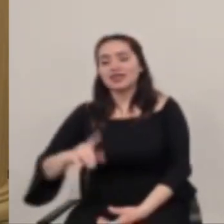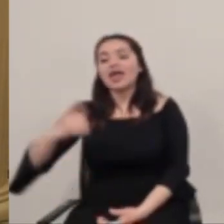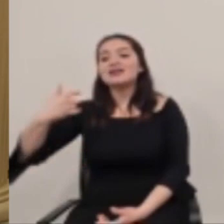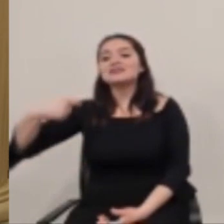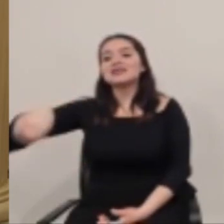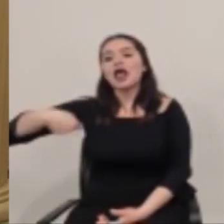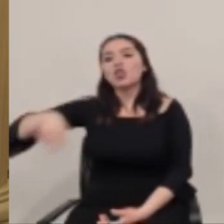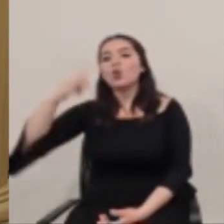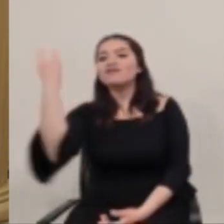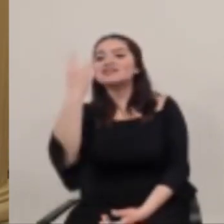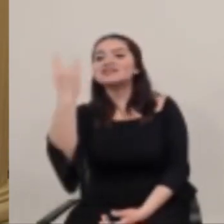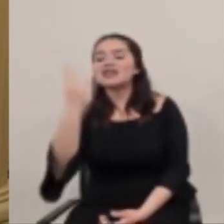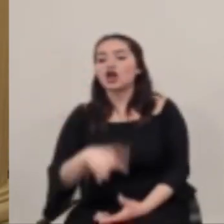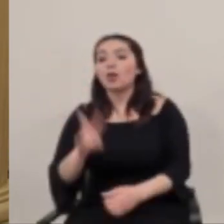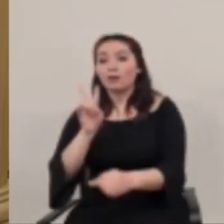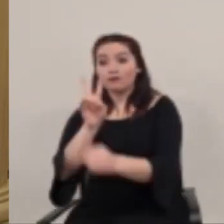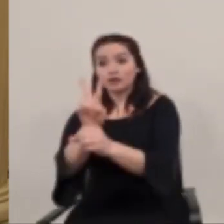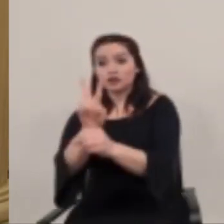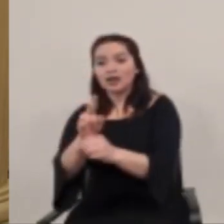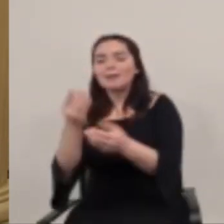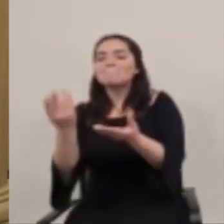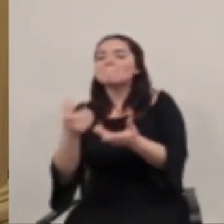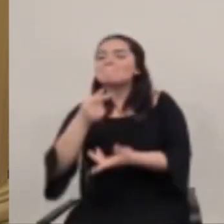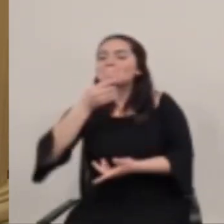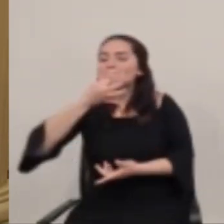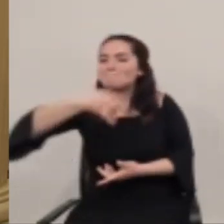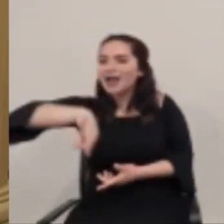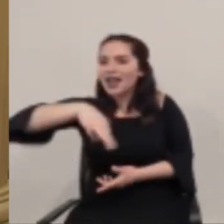Gutiérrez, quien brindará unas palabras de bienvenida.